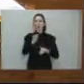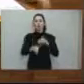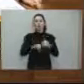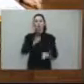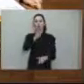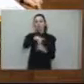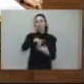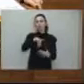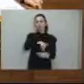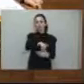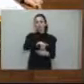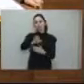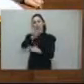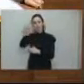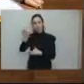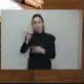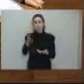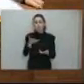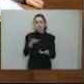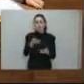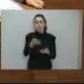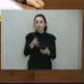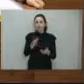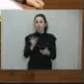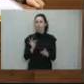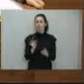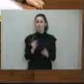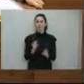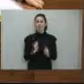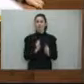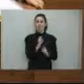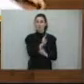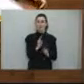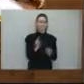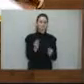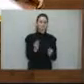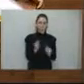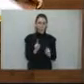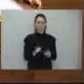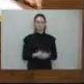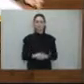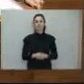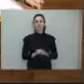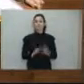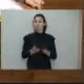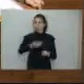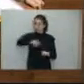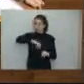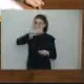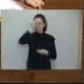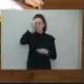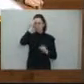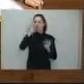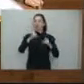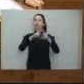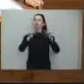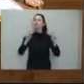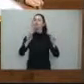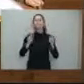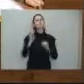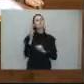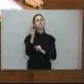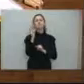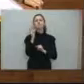muy próximo, tampoco nos conviene a los del Partido Popular. Pero creemos que le conviene a Asturias,